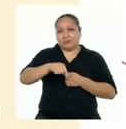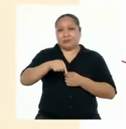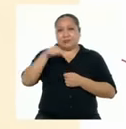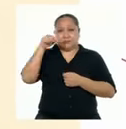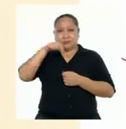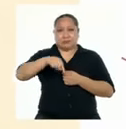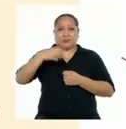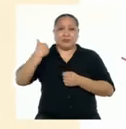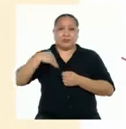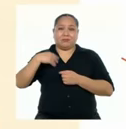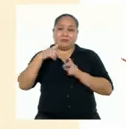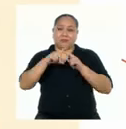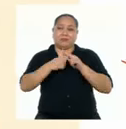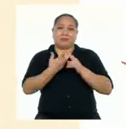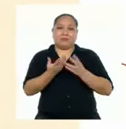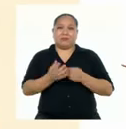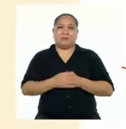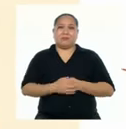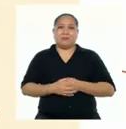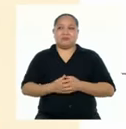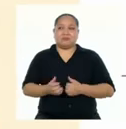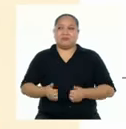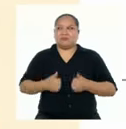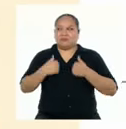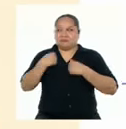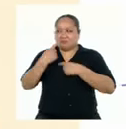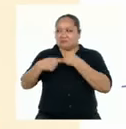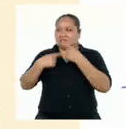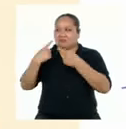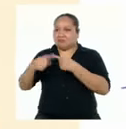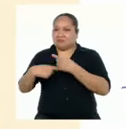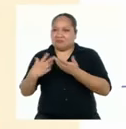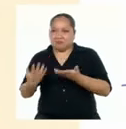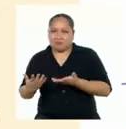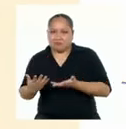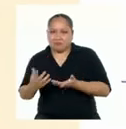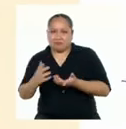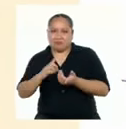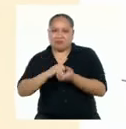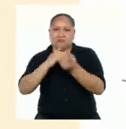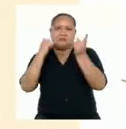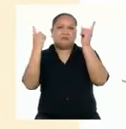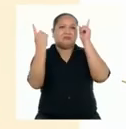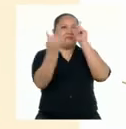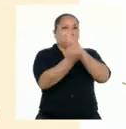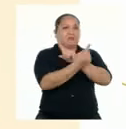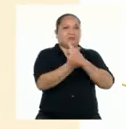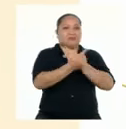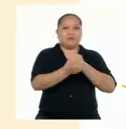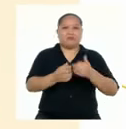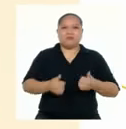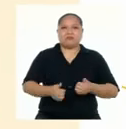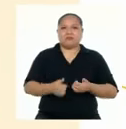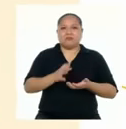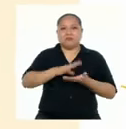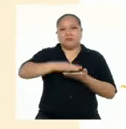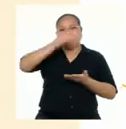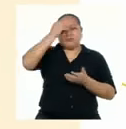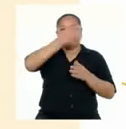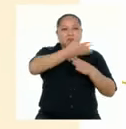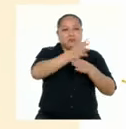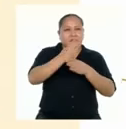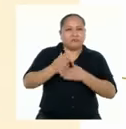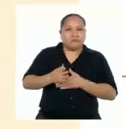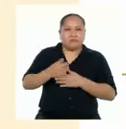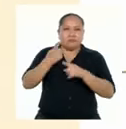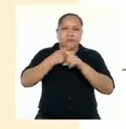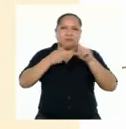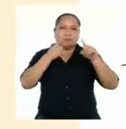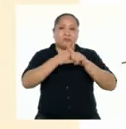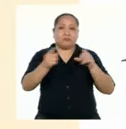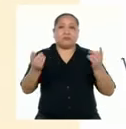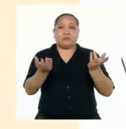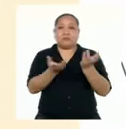Argentina. De llevar una vida normal y cotidiana, pasamos a aprender a convivir de una manera diferente. La escuela presencial viajaría